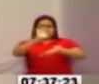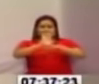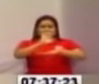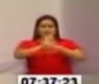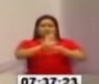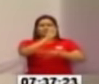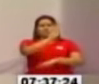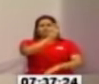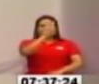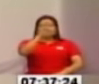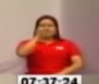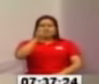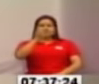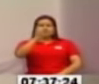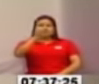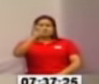web